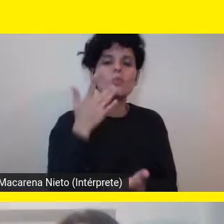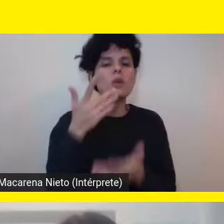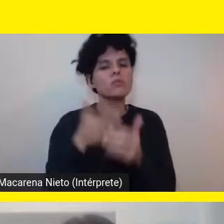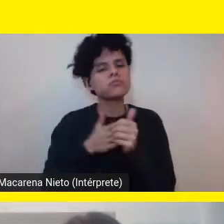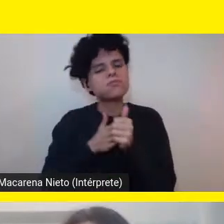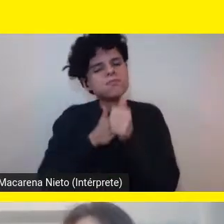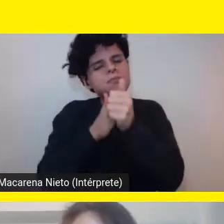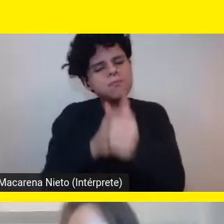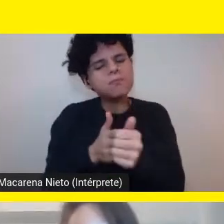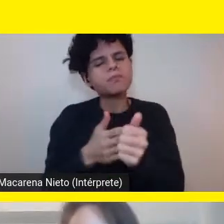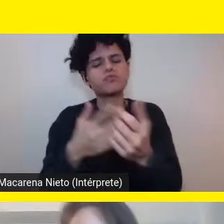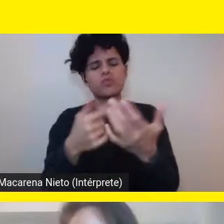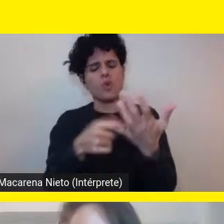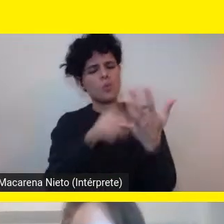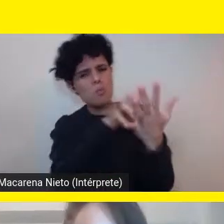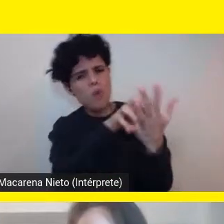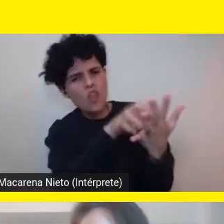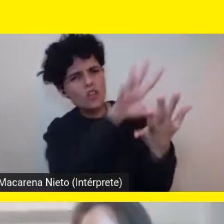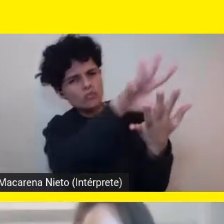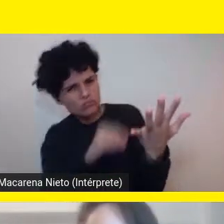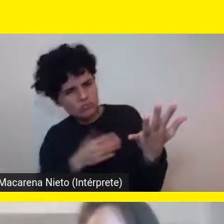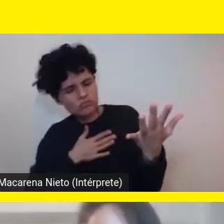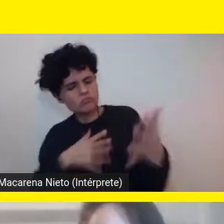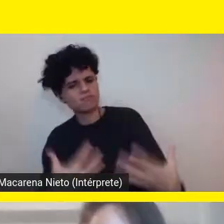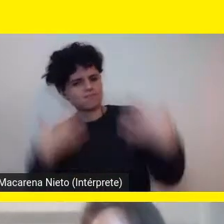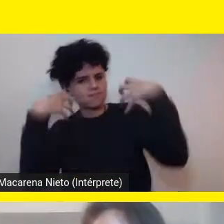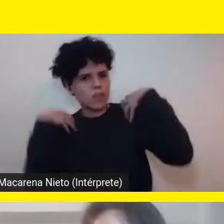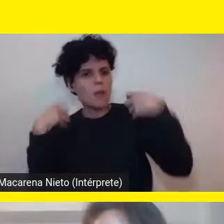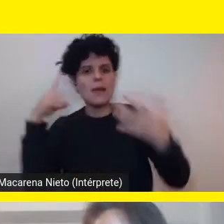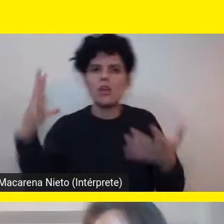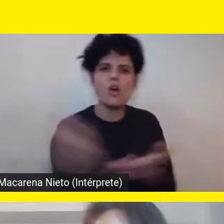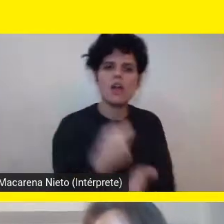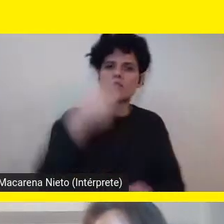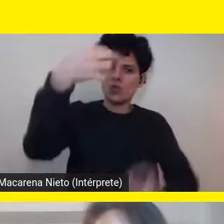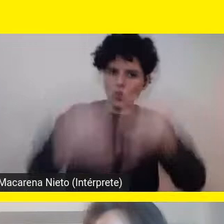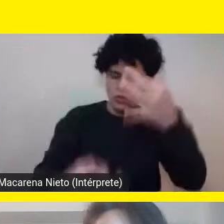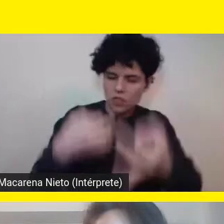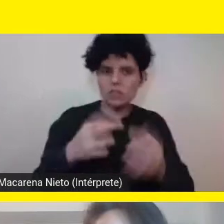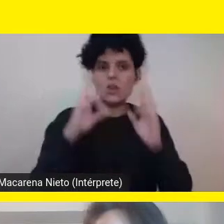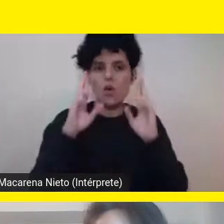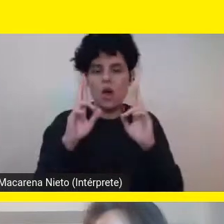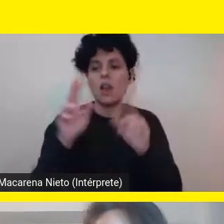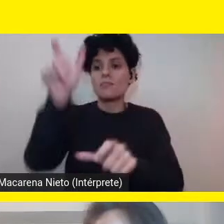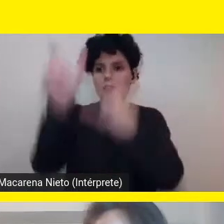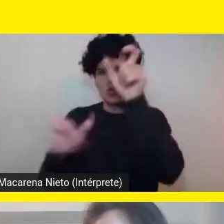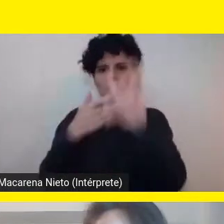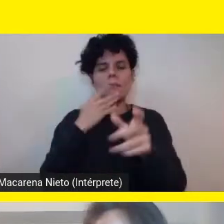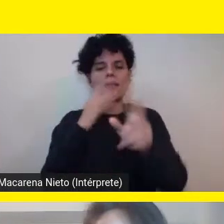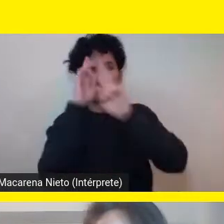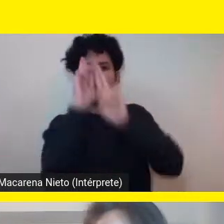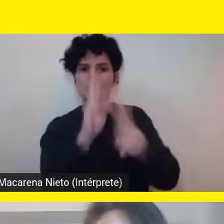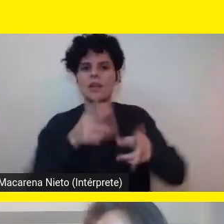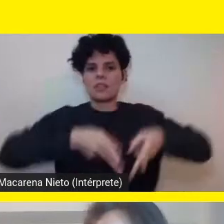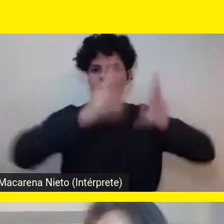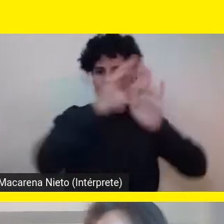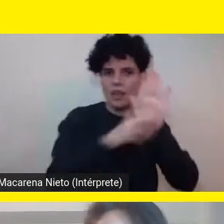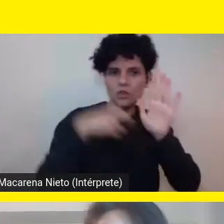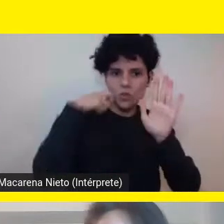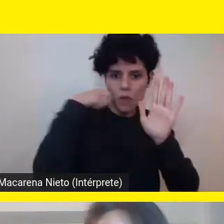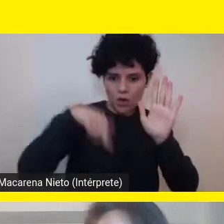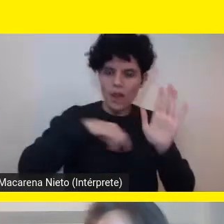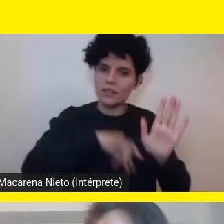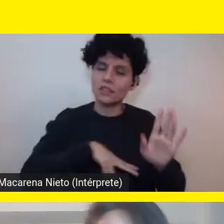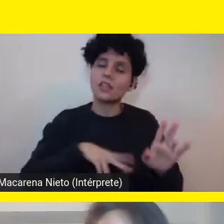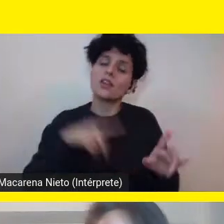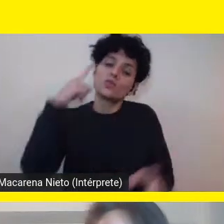persistencia a seguir para alcanzar la justicia e idealmente el respeto y respeto de los derechos humanos de nuestro país. Sé que es una utopía, pero